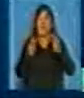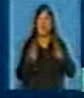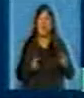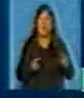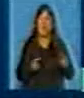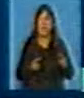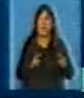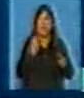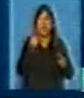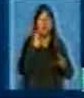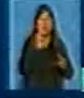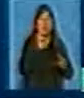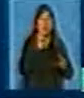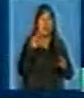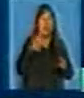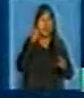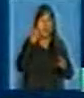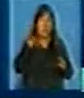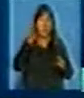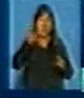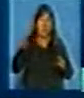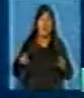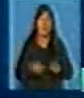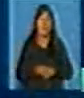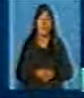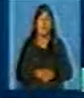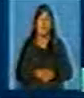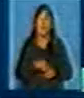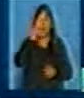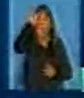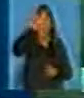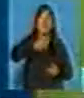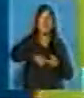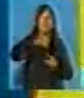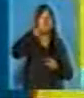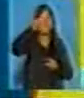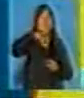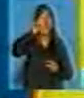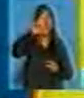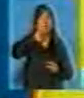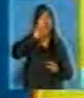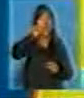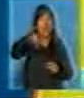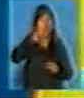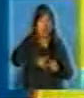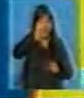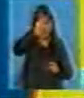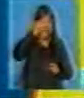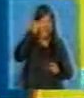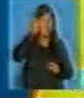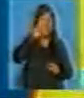y en Yavi, y el 0% de Valle Grande es porque todavía no hay datos con respecto a eso, todavía no han